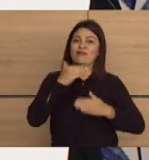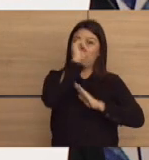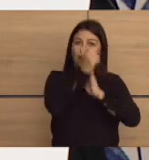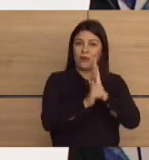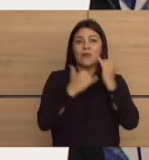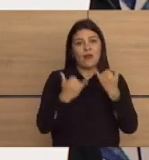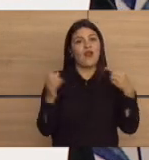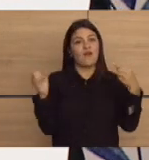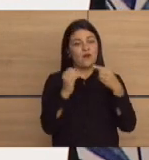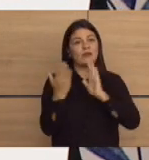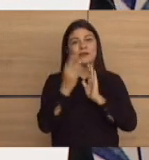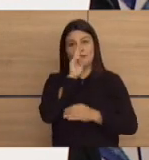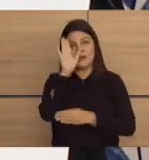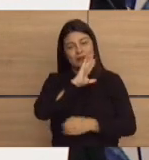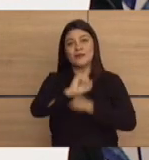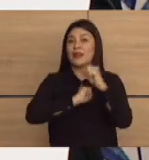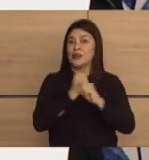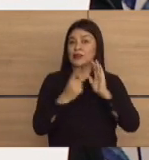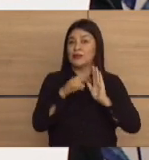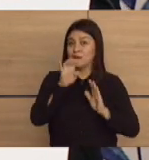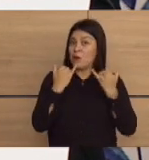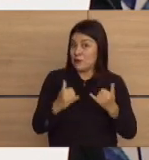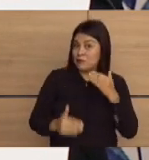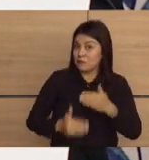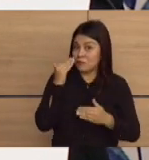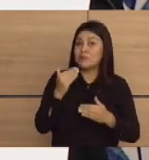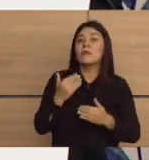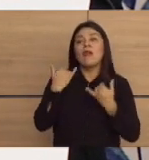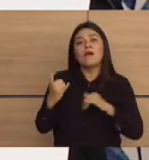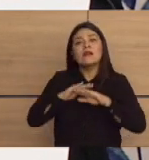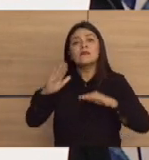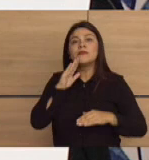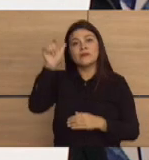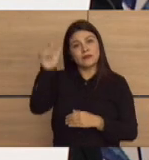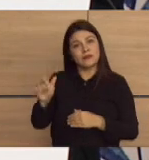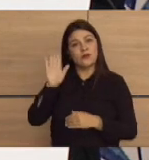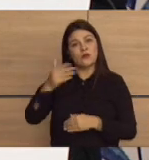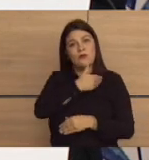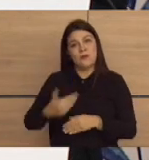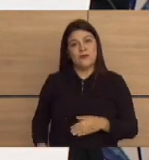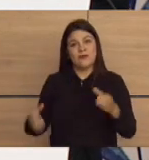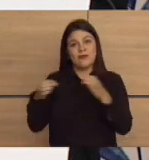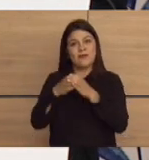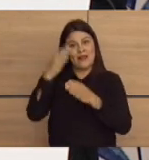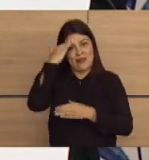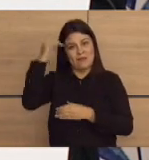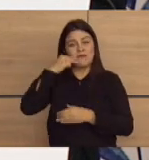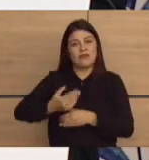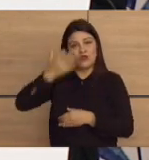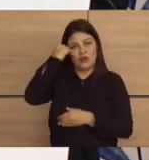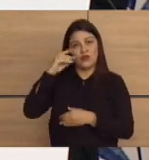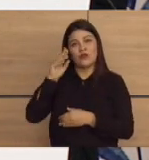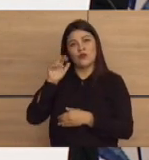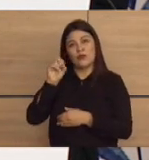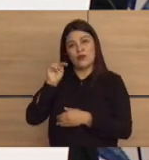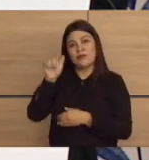Educativo Nacional 2019. Inicialmente quiero invitar al presidente de la Academia Colombiana de Historia, el doctor Eduardo Durán,